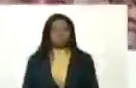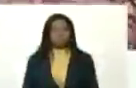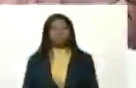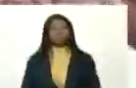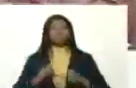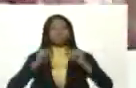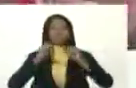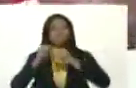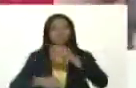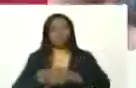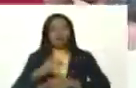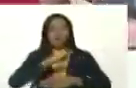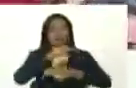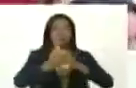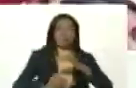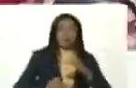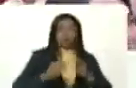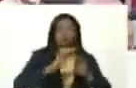Avanzar en todos los planos.